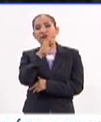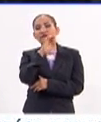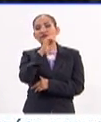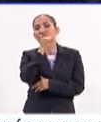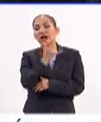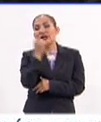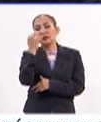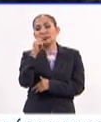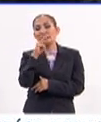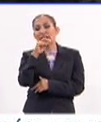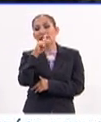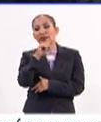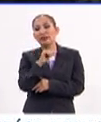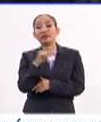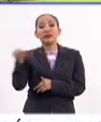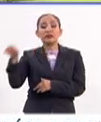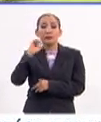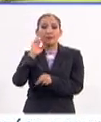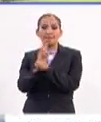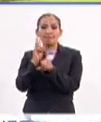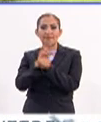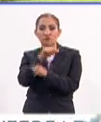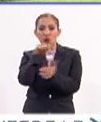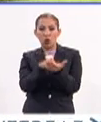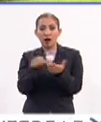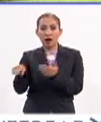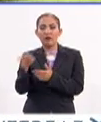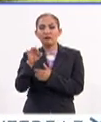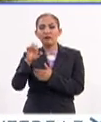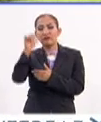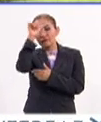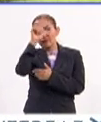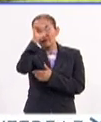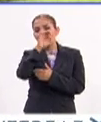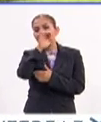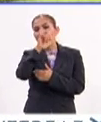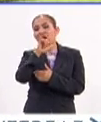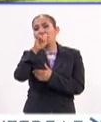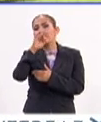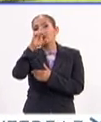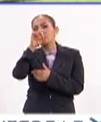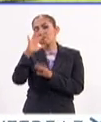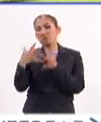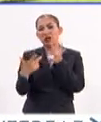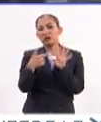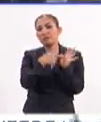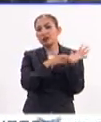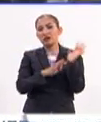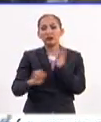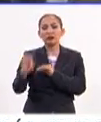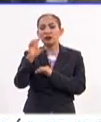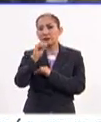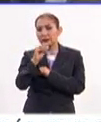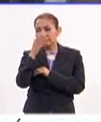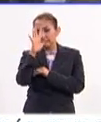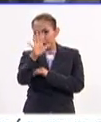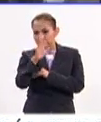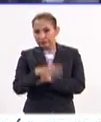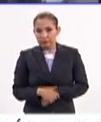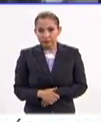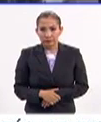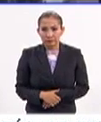Trinidad González Pérez y del guardián del convento, Fray Alfredo Vallejo Martínez, aproximadamente en